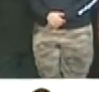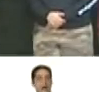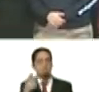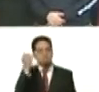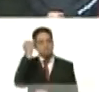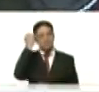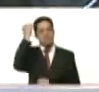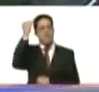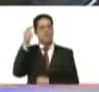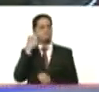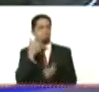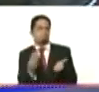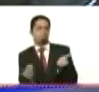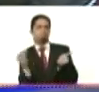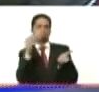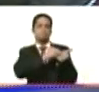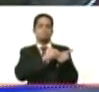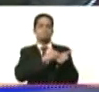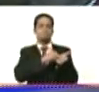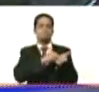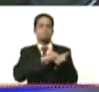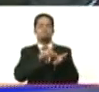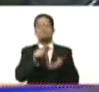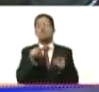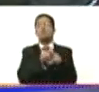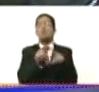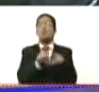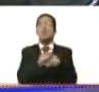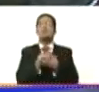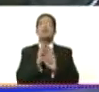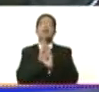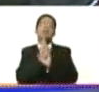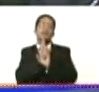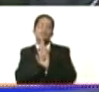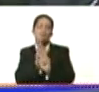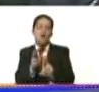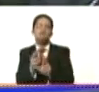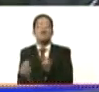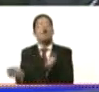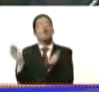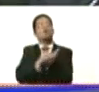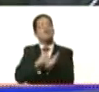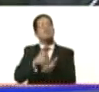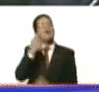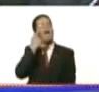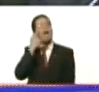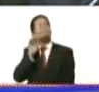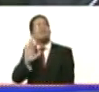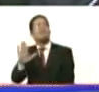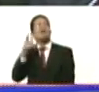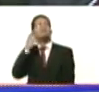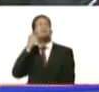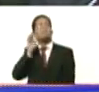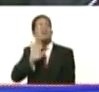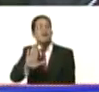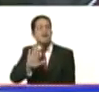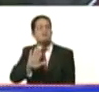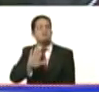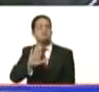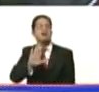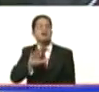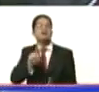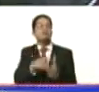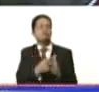milicia. Era la respuesta a las nuevas amenazas, para lo cual se necesitaba